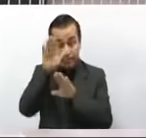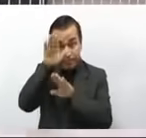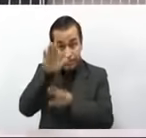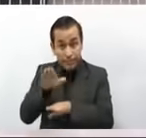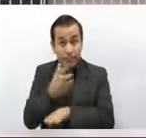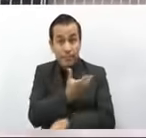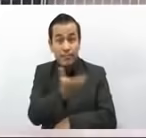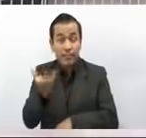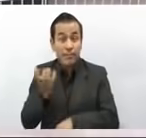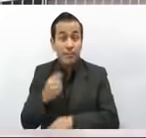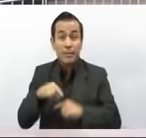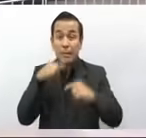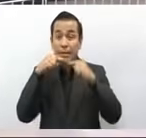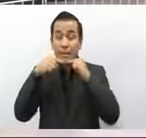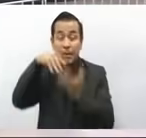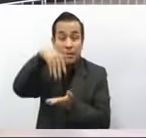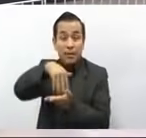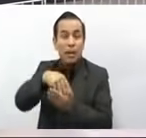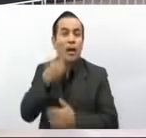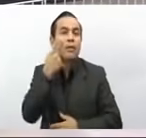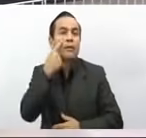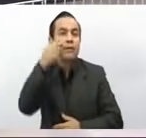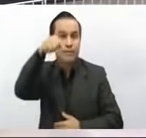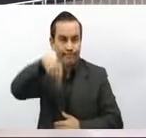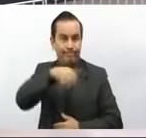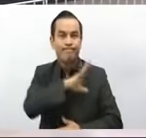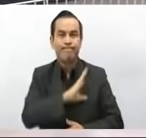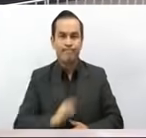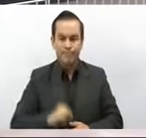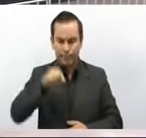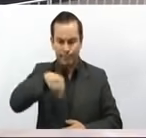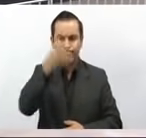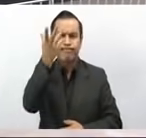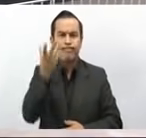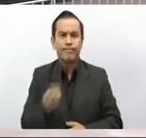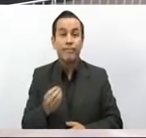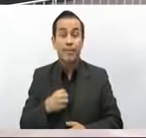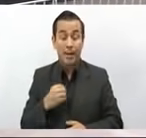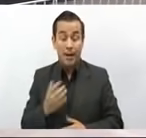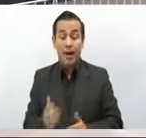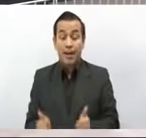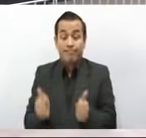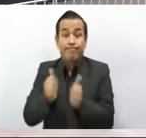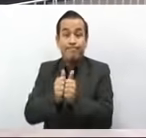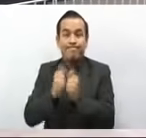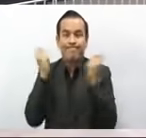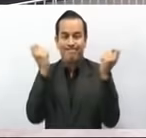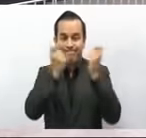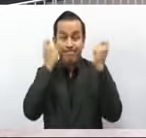y democracia de nuestro país, que este día se une a la celebración del